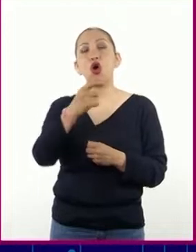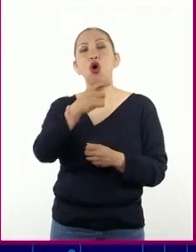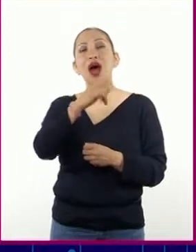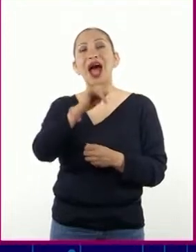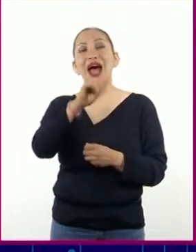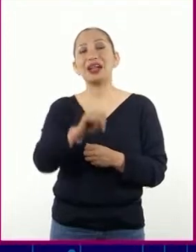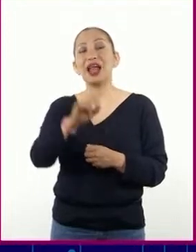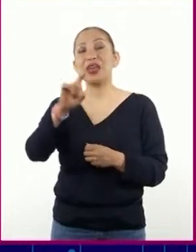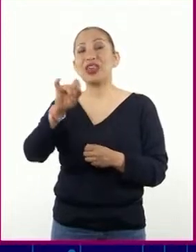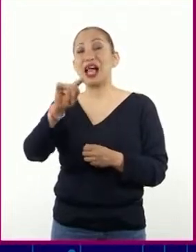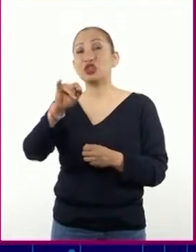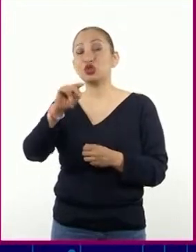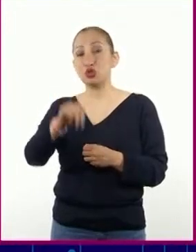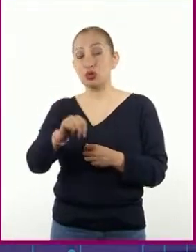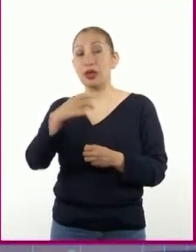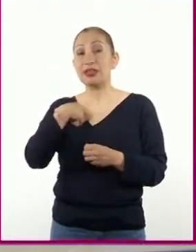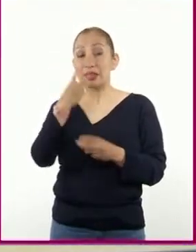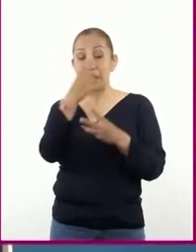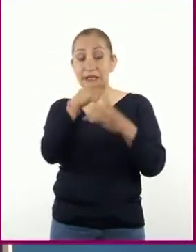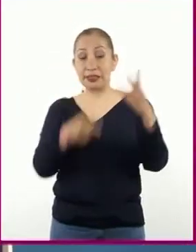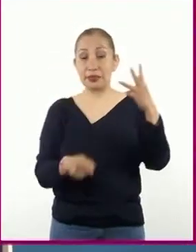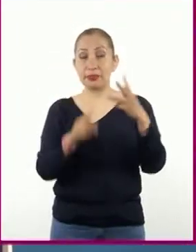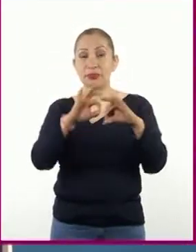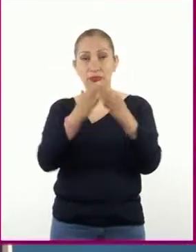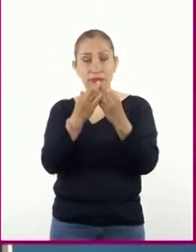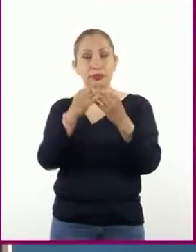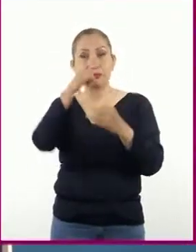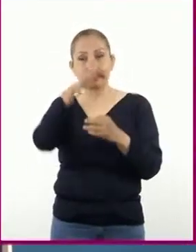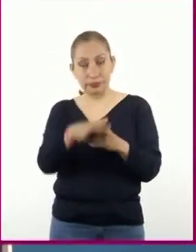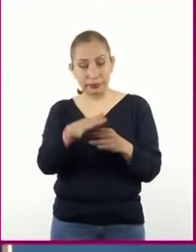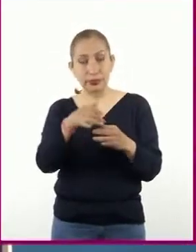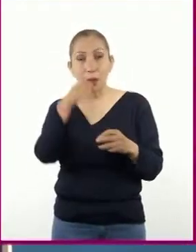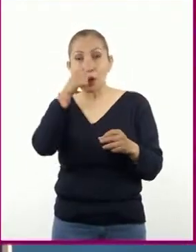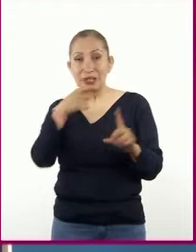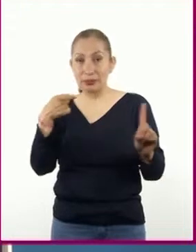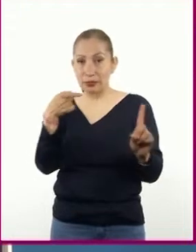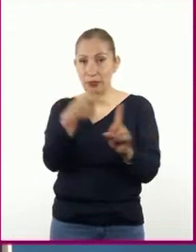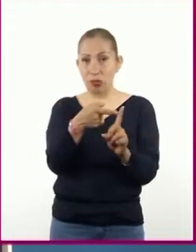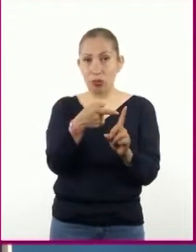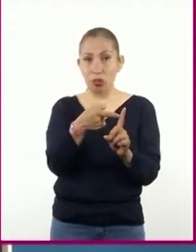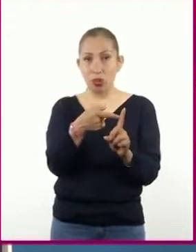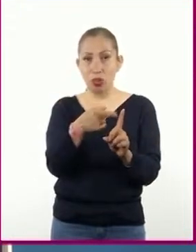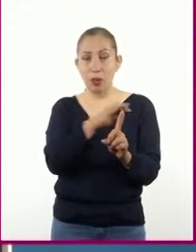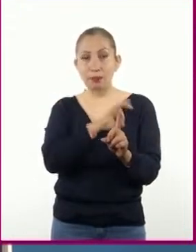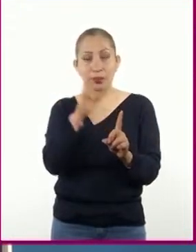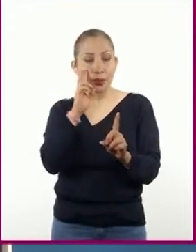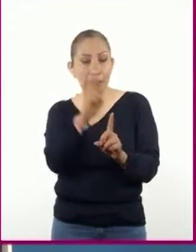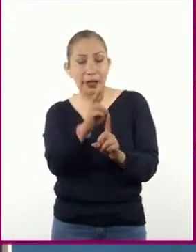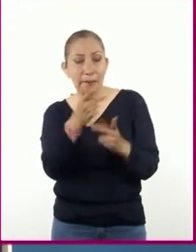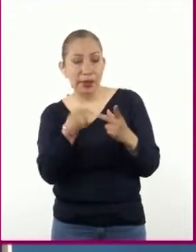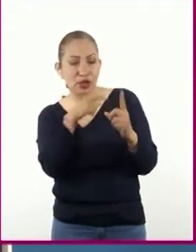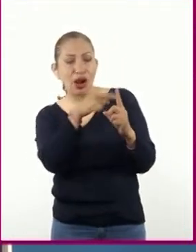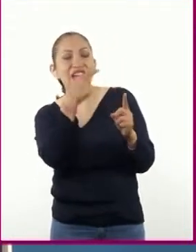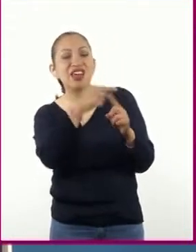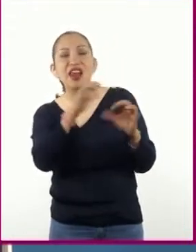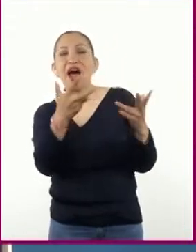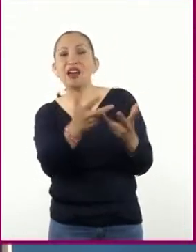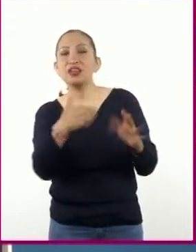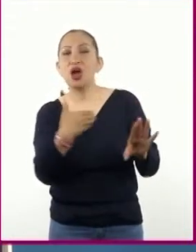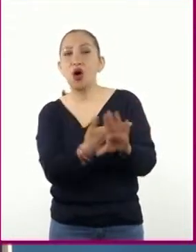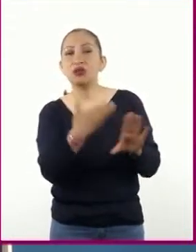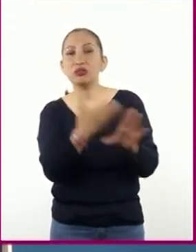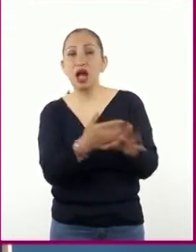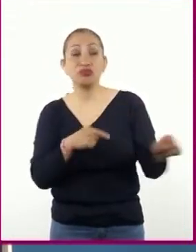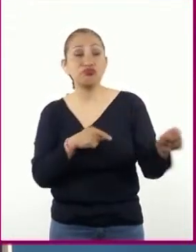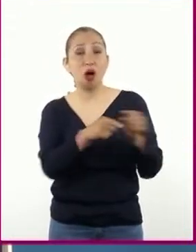identificó 3 tipos de violencia. La violencia directa, en donde se puede identificar al agresor, ya que son ofensas